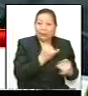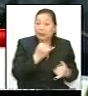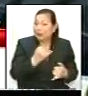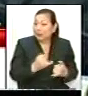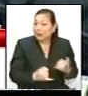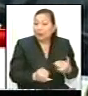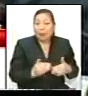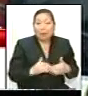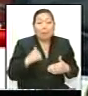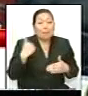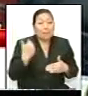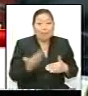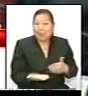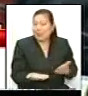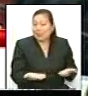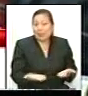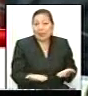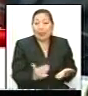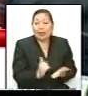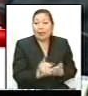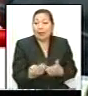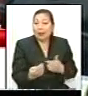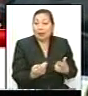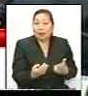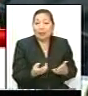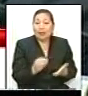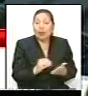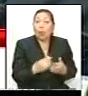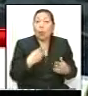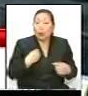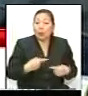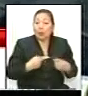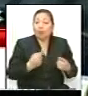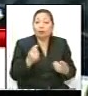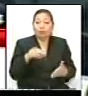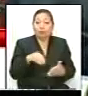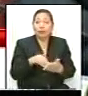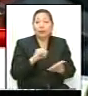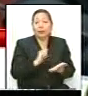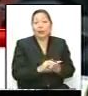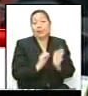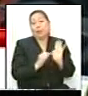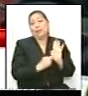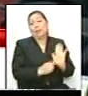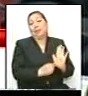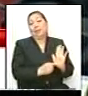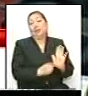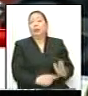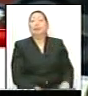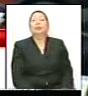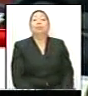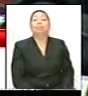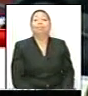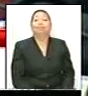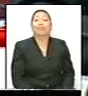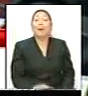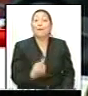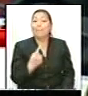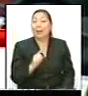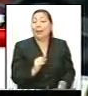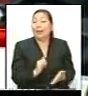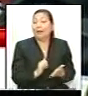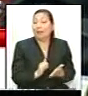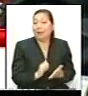y posterior a los recursos de apelación interpuestos. En este contexto, y para